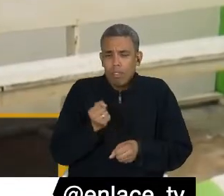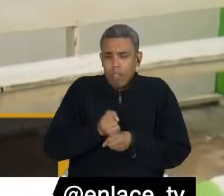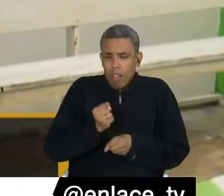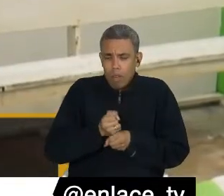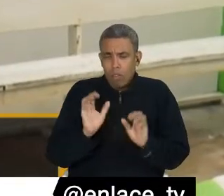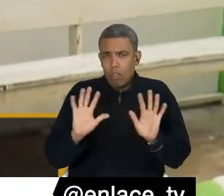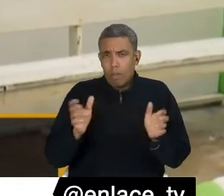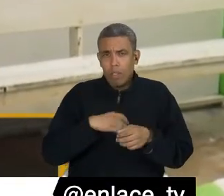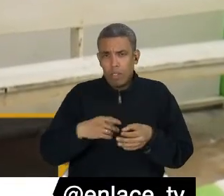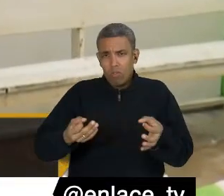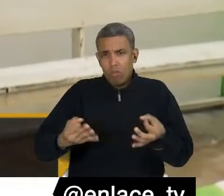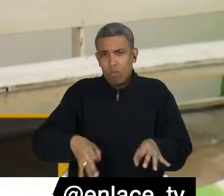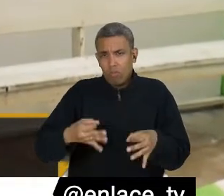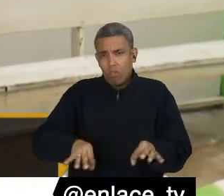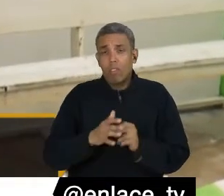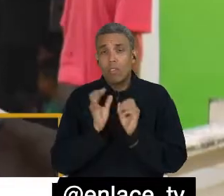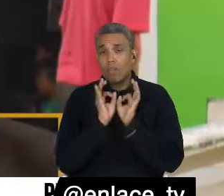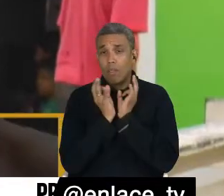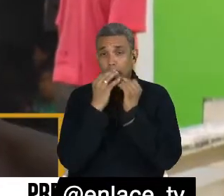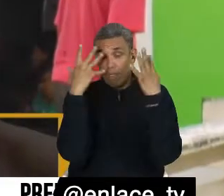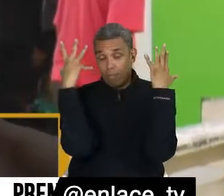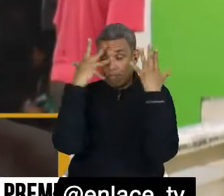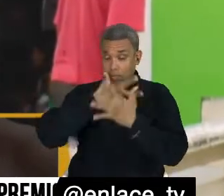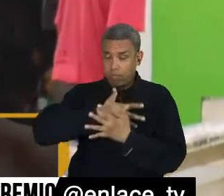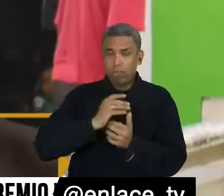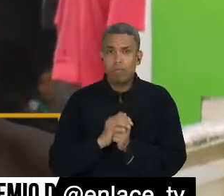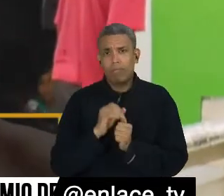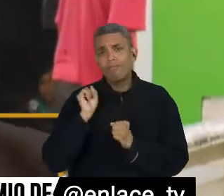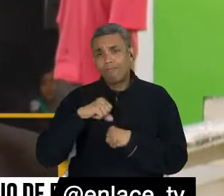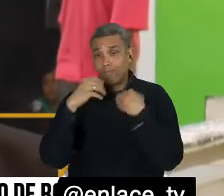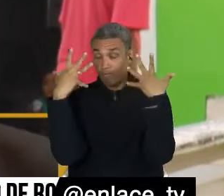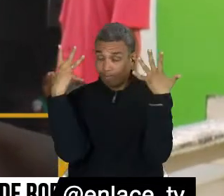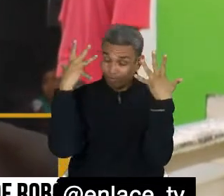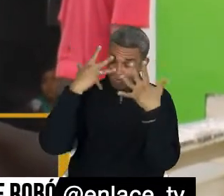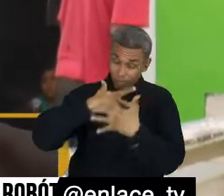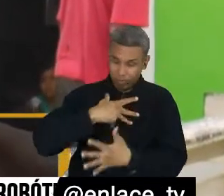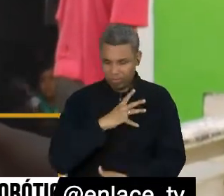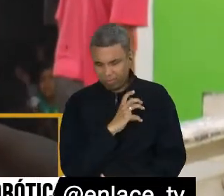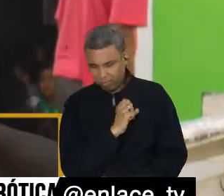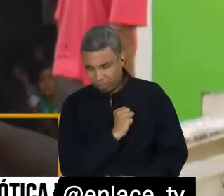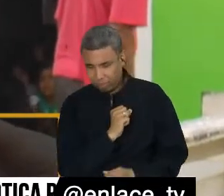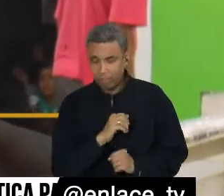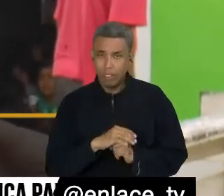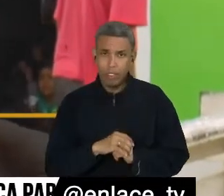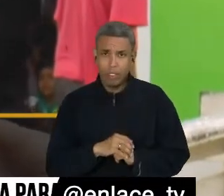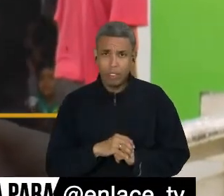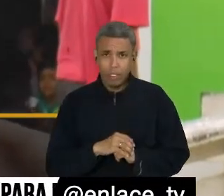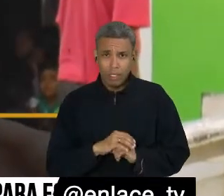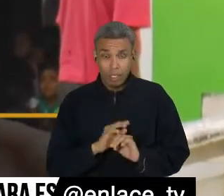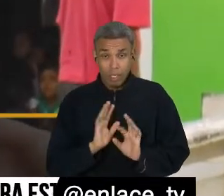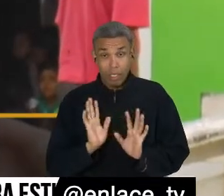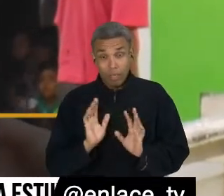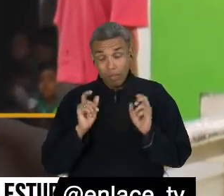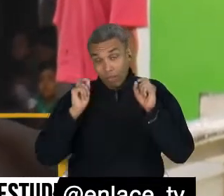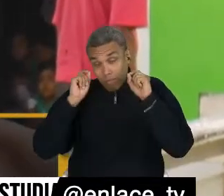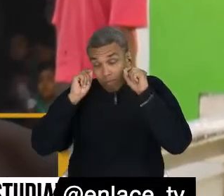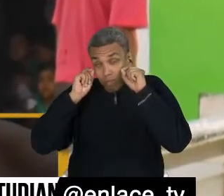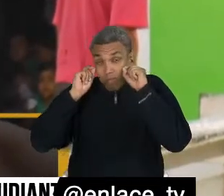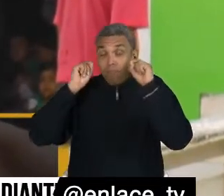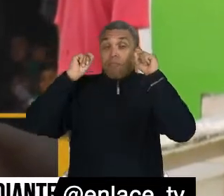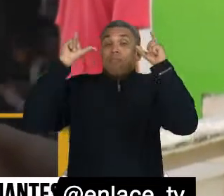se encuentra consternada con el crimen. Pues la verdad sí, fue terrible la noticia, no estábamos preparados,